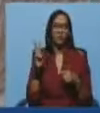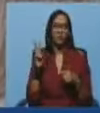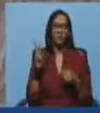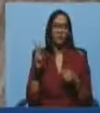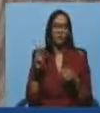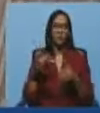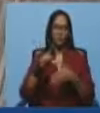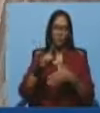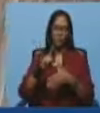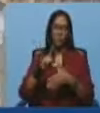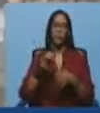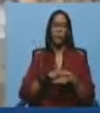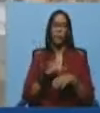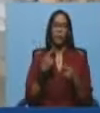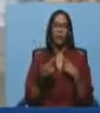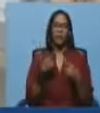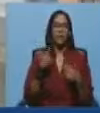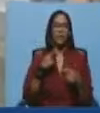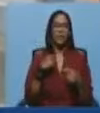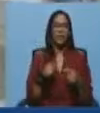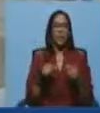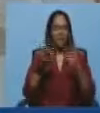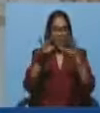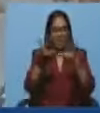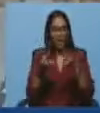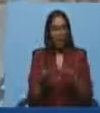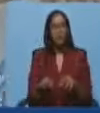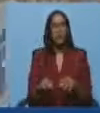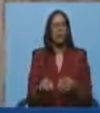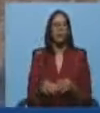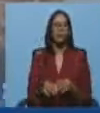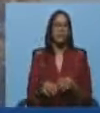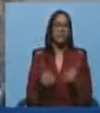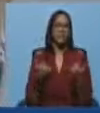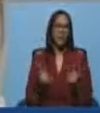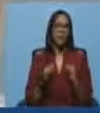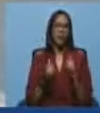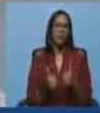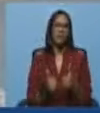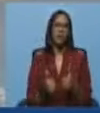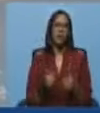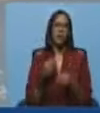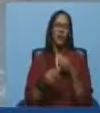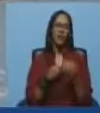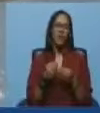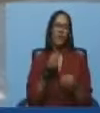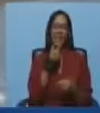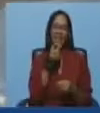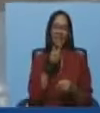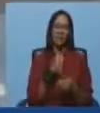continente latinoamericano. Porque una de las cosas que tienen esos algoritmos es que, ya para comenzar, es que fueron creados en inglés,